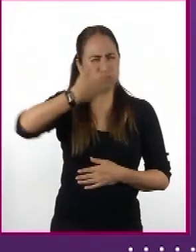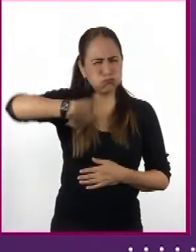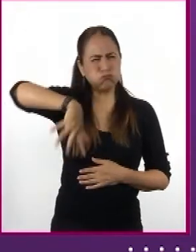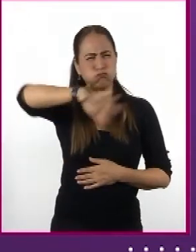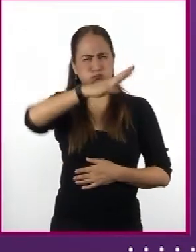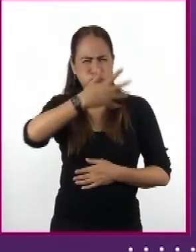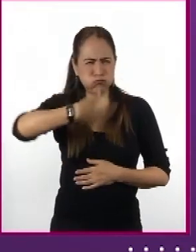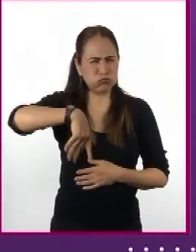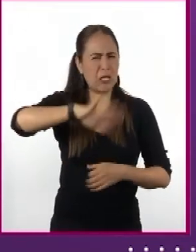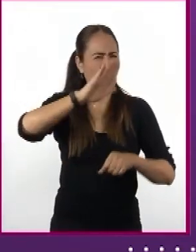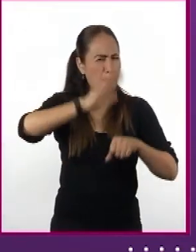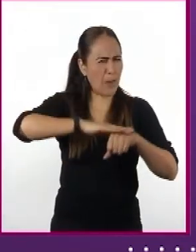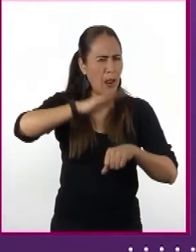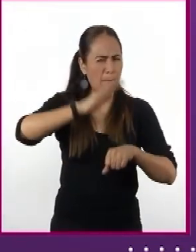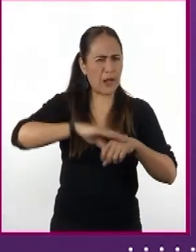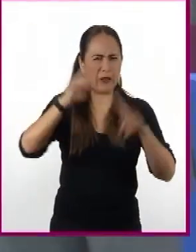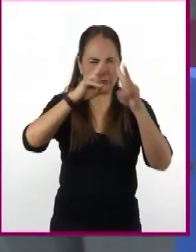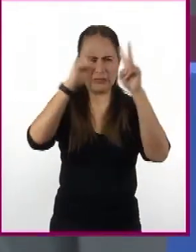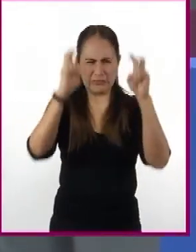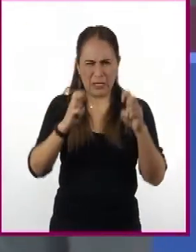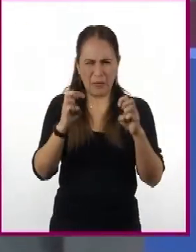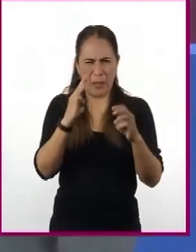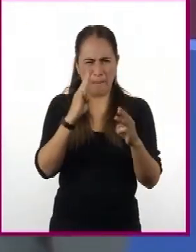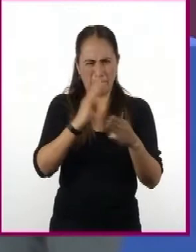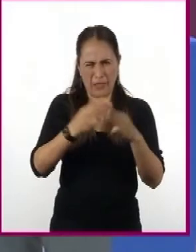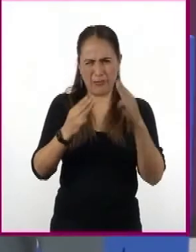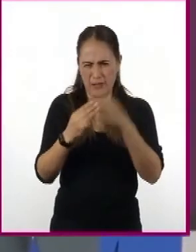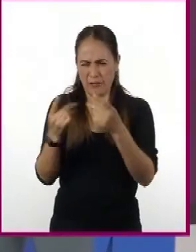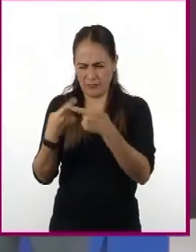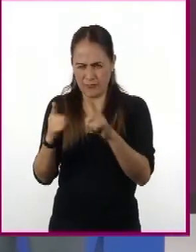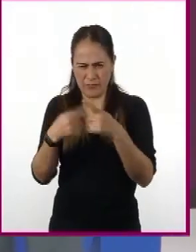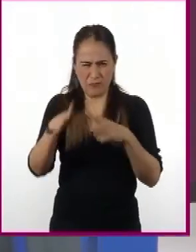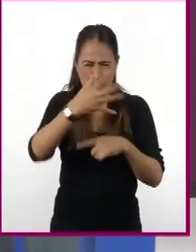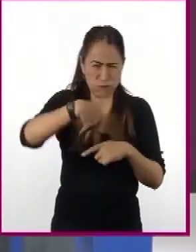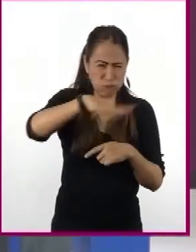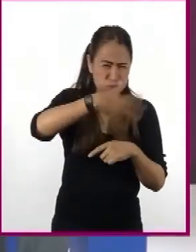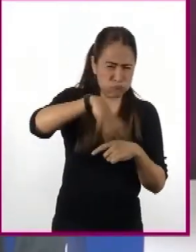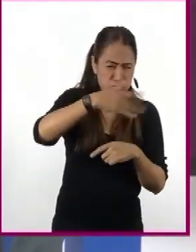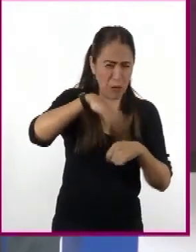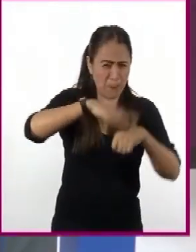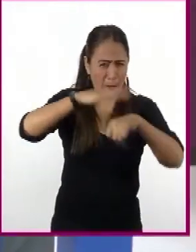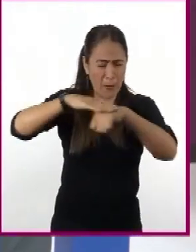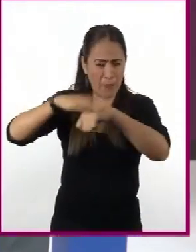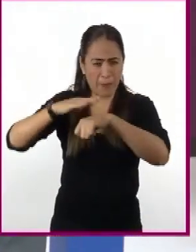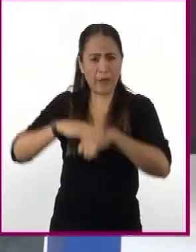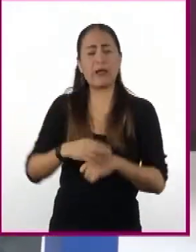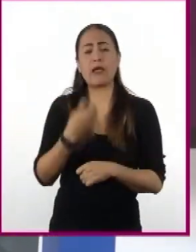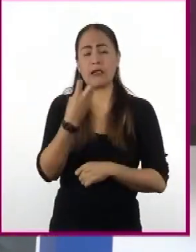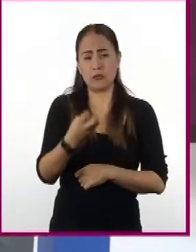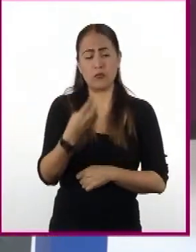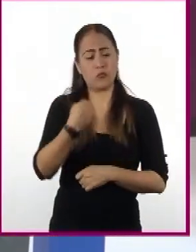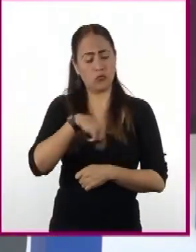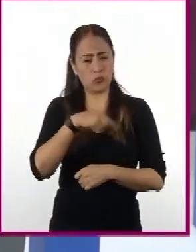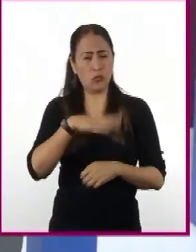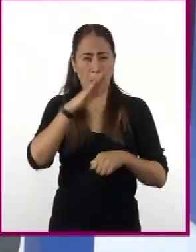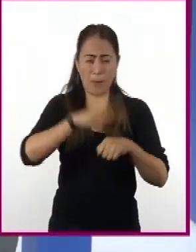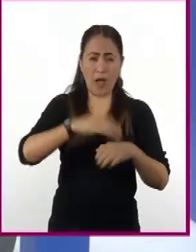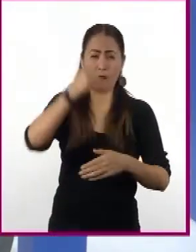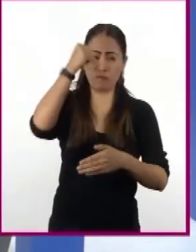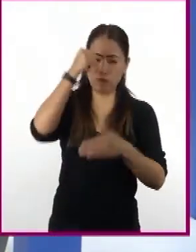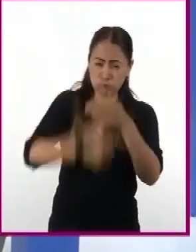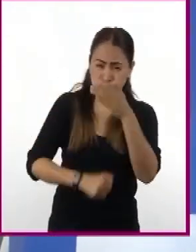exhaustiva del material relativo al tema. Y por supuesto, entre mayor sea esa búsqueda, habrá